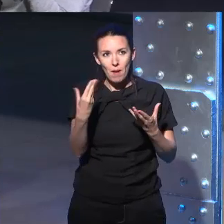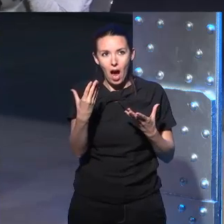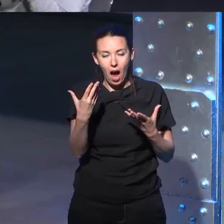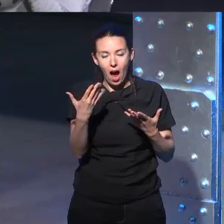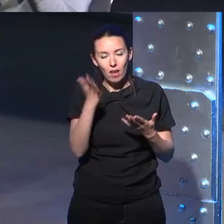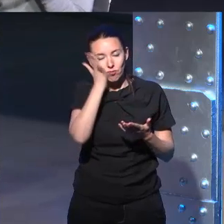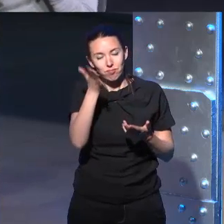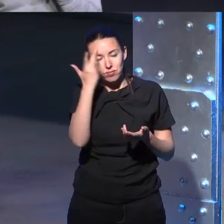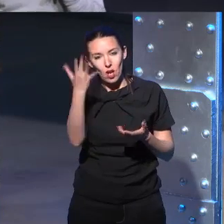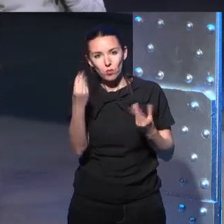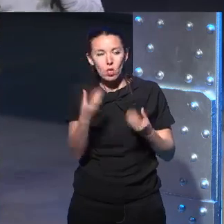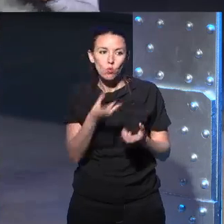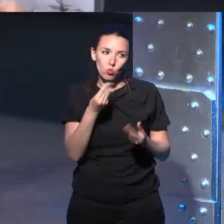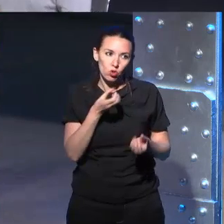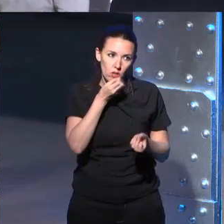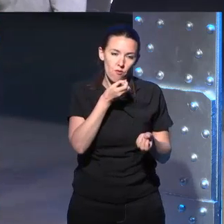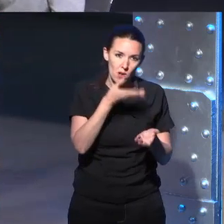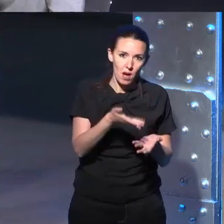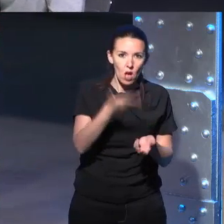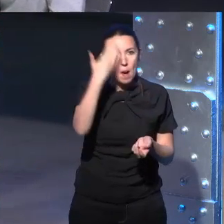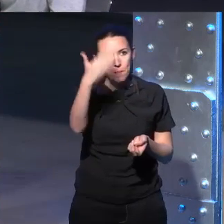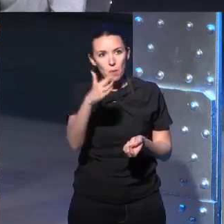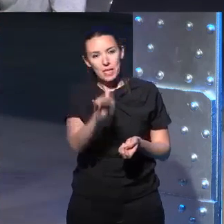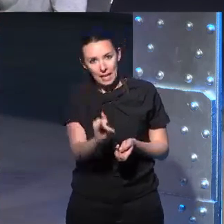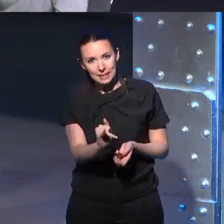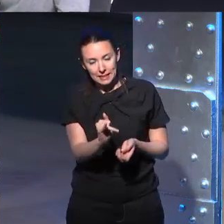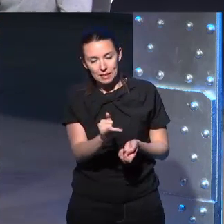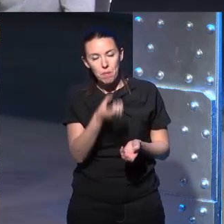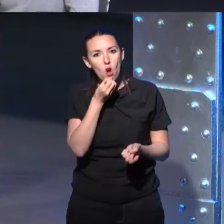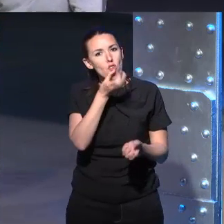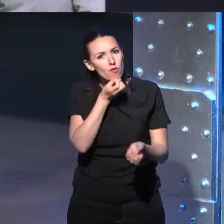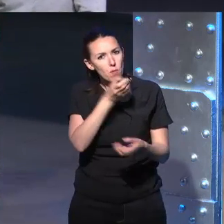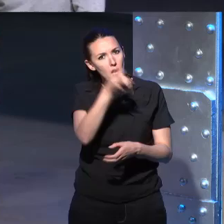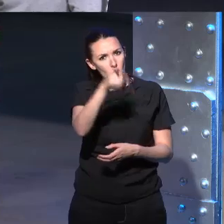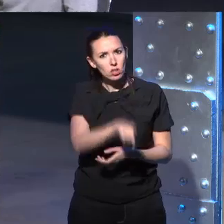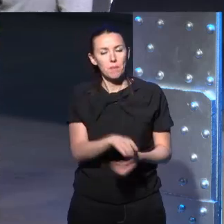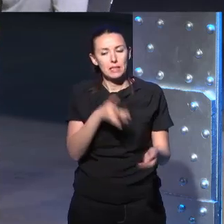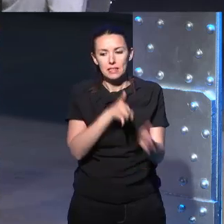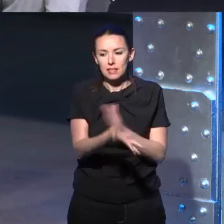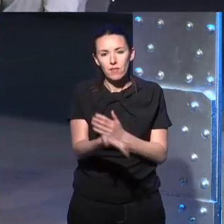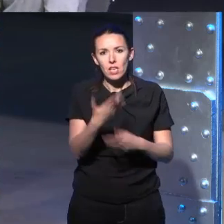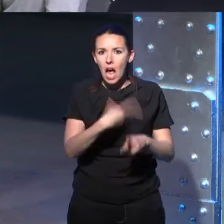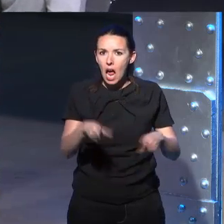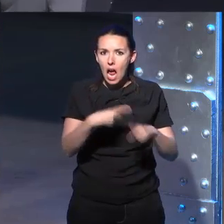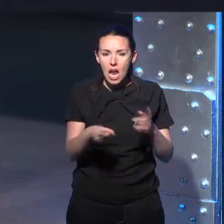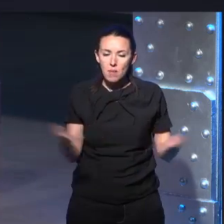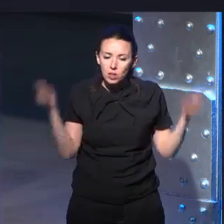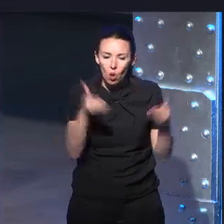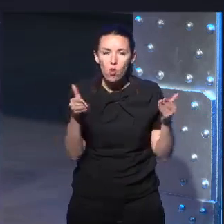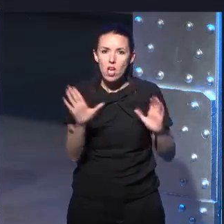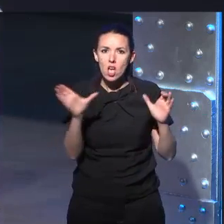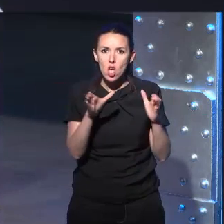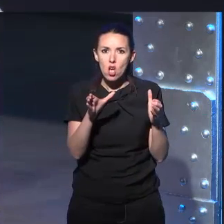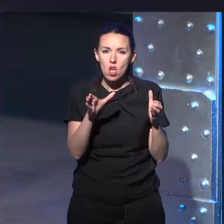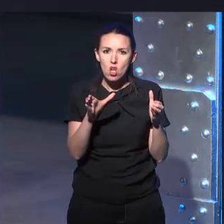Y mucha información también, Miguel. Hay propinas, pero mucha información también. O sea, el elemento central de los grupos